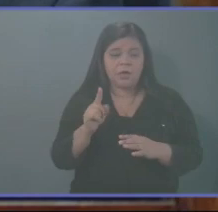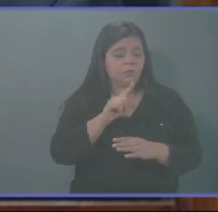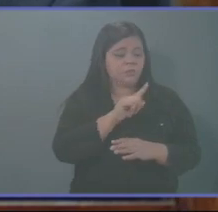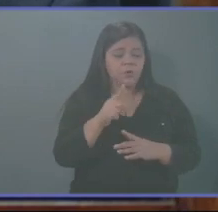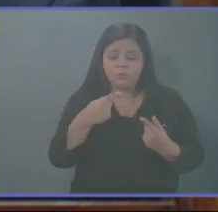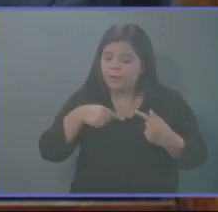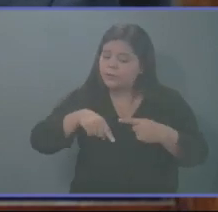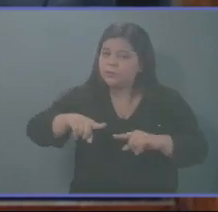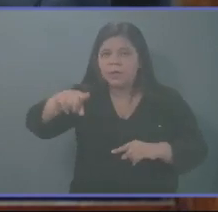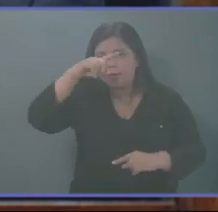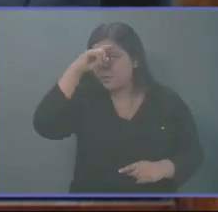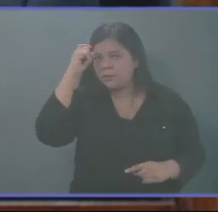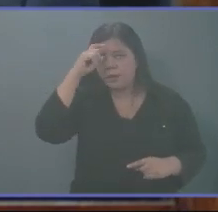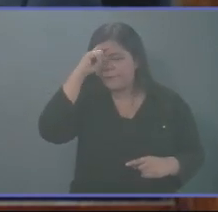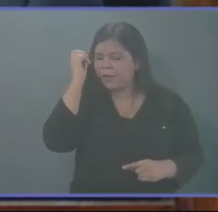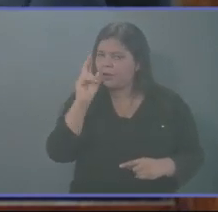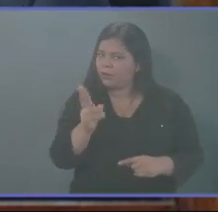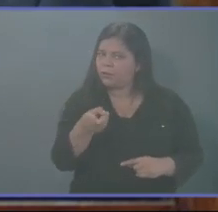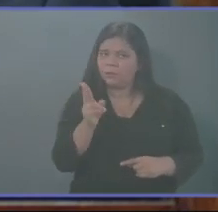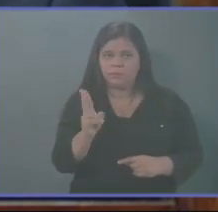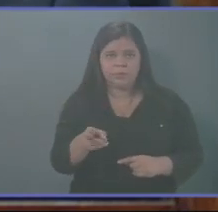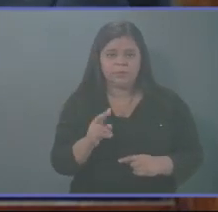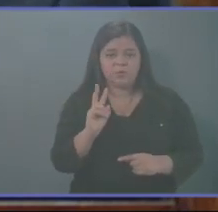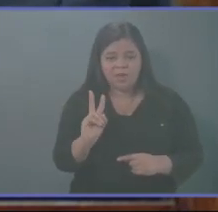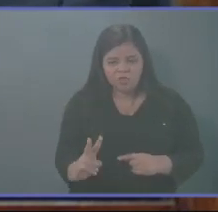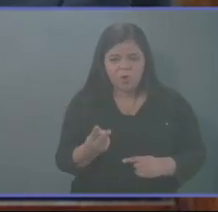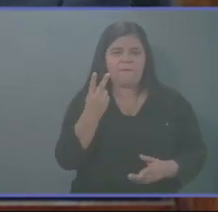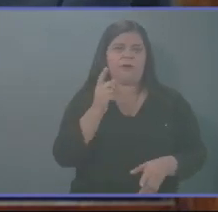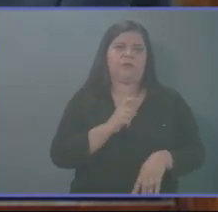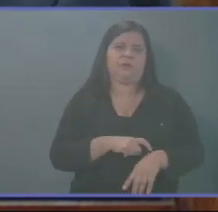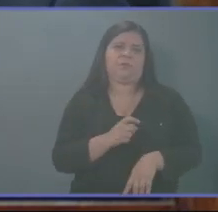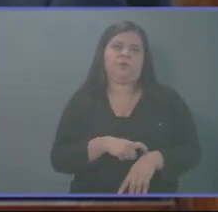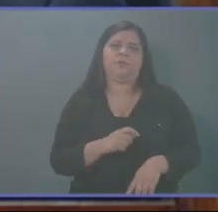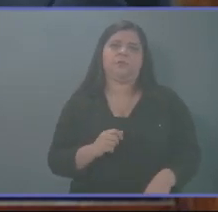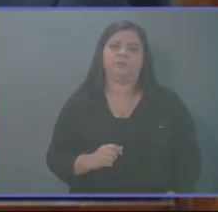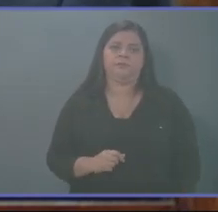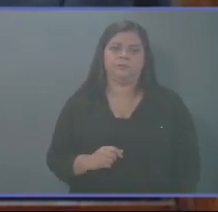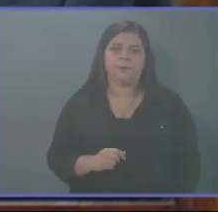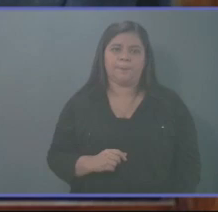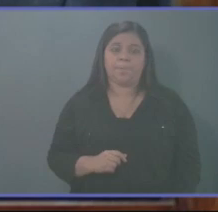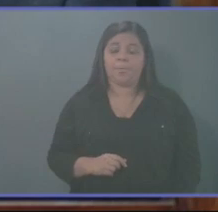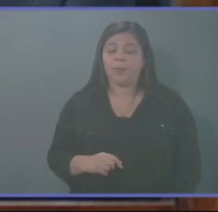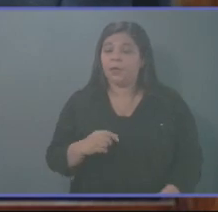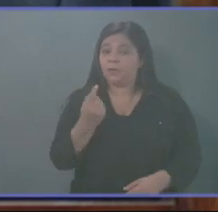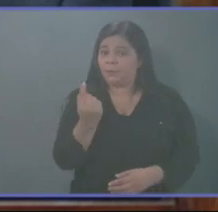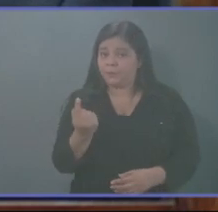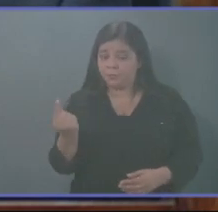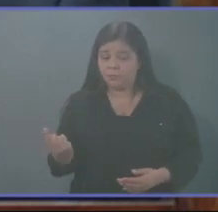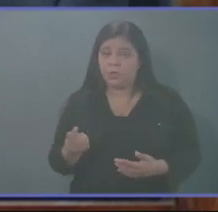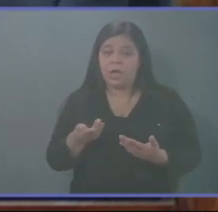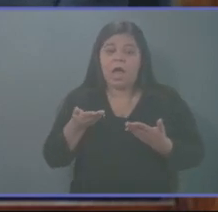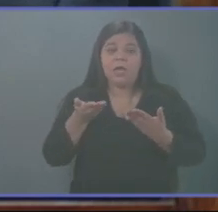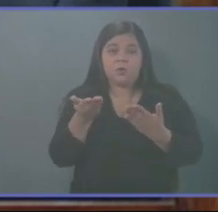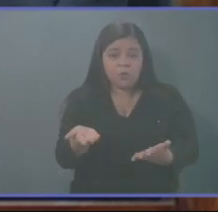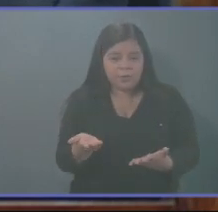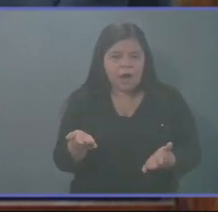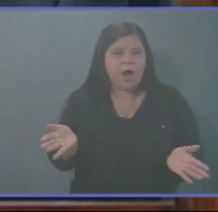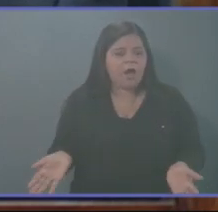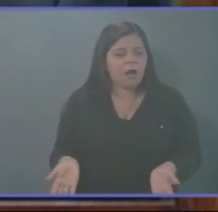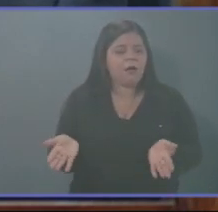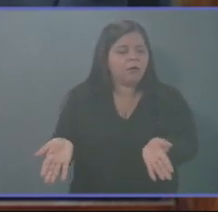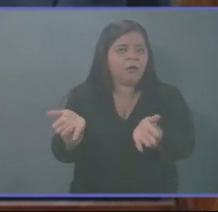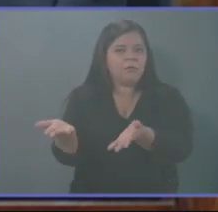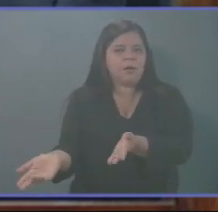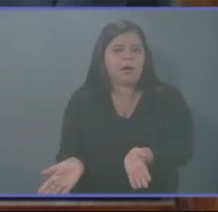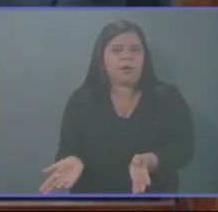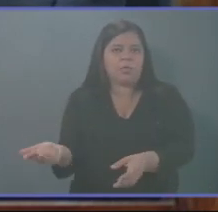inhabilitación absoluta del cargo por el doble del tiempo. Los que promuevan, ayuden, faciliten o favorezcan la